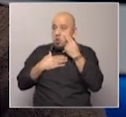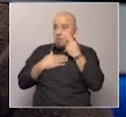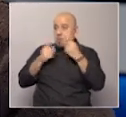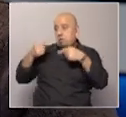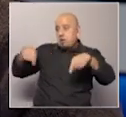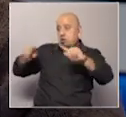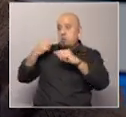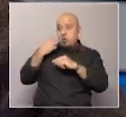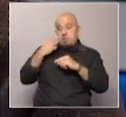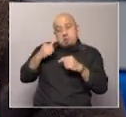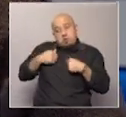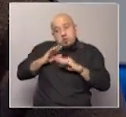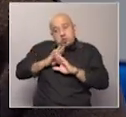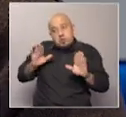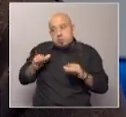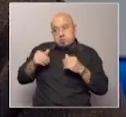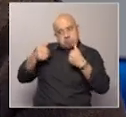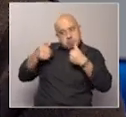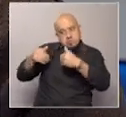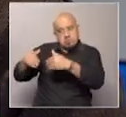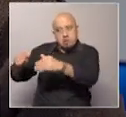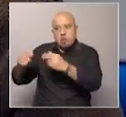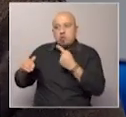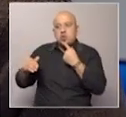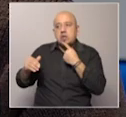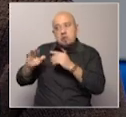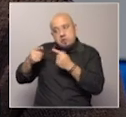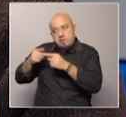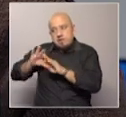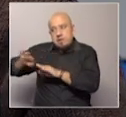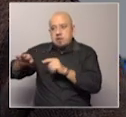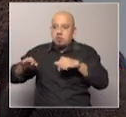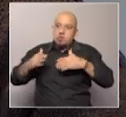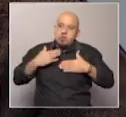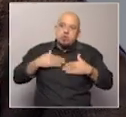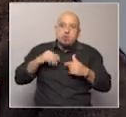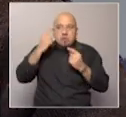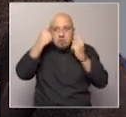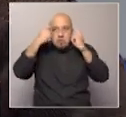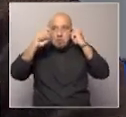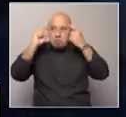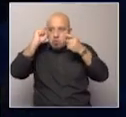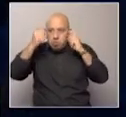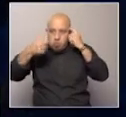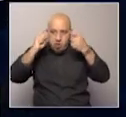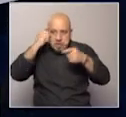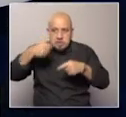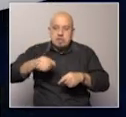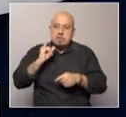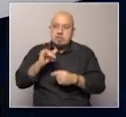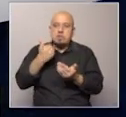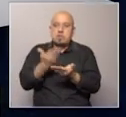distancia entre gobernar y proponer no es mucho más ameno el lugar que ocupamos